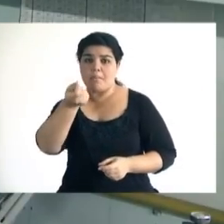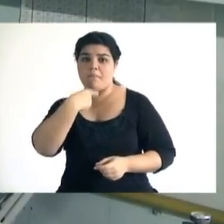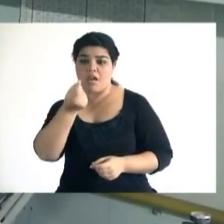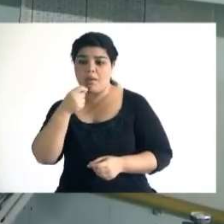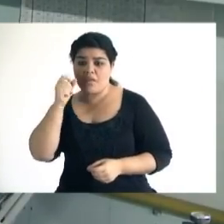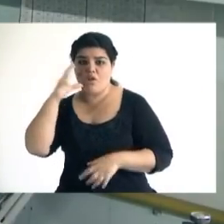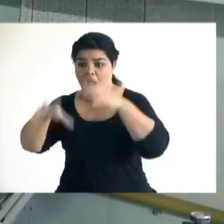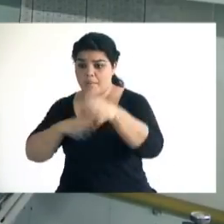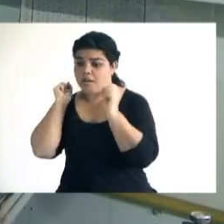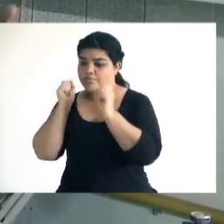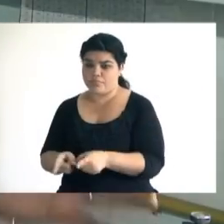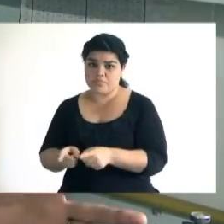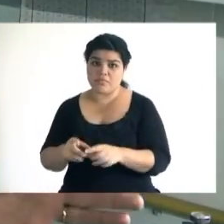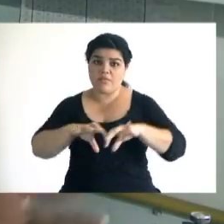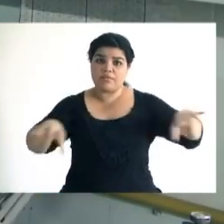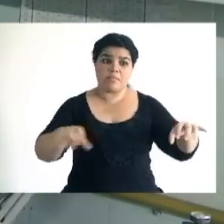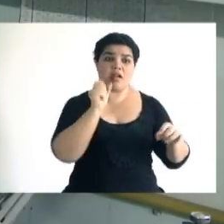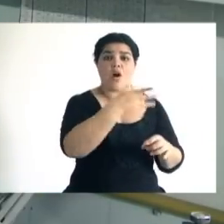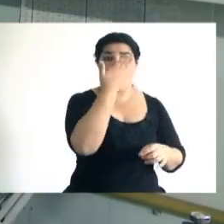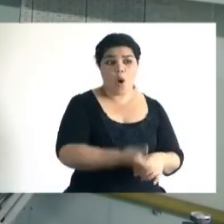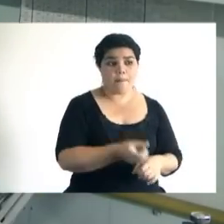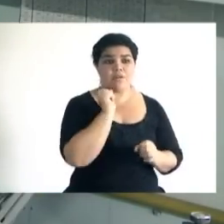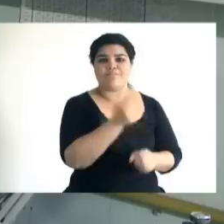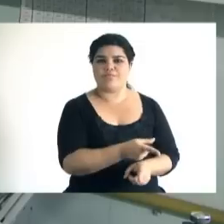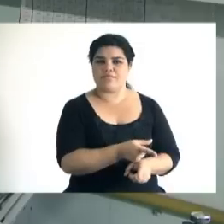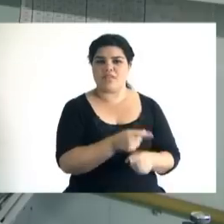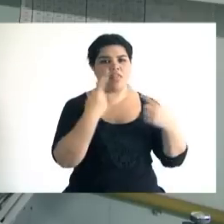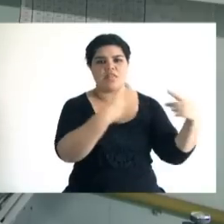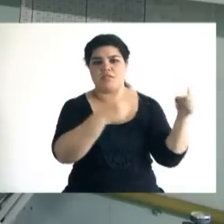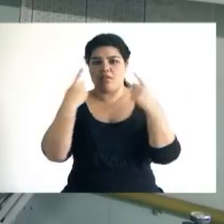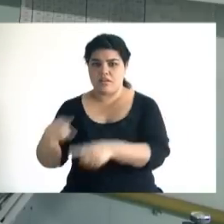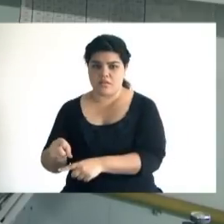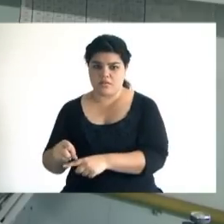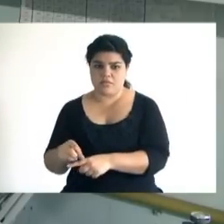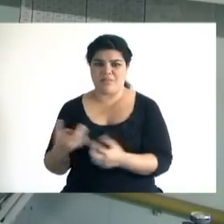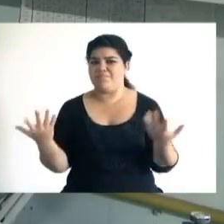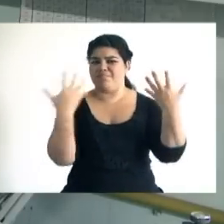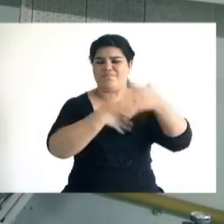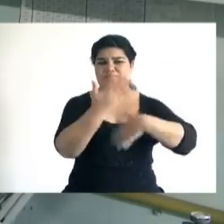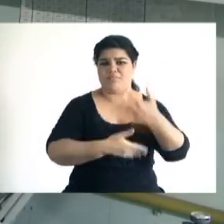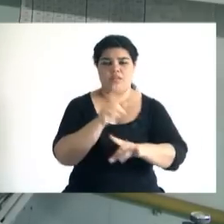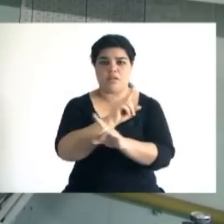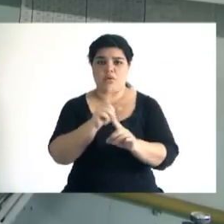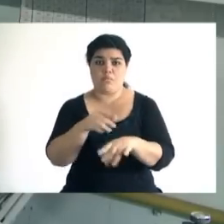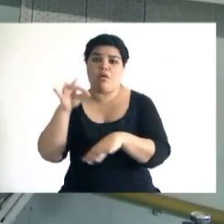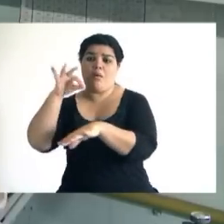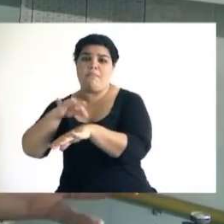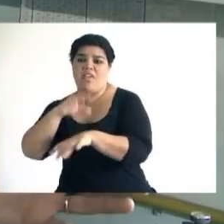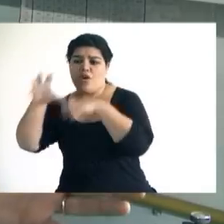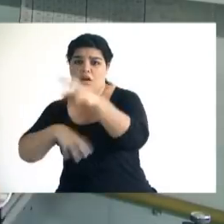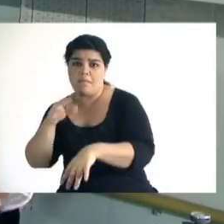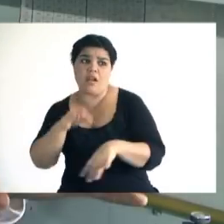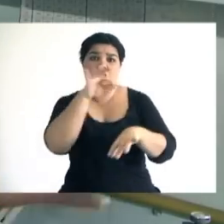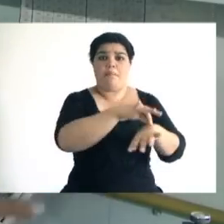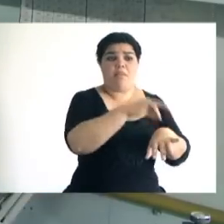de veterinaria se destinen a los animales y los de ser humano a humanos. Para eso hay profesionales como los médicos